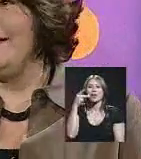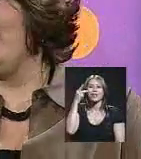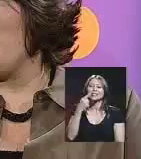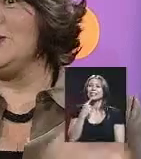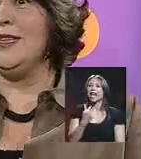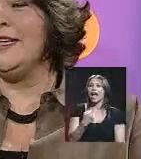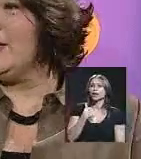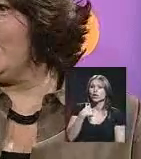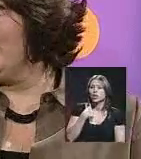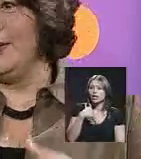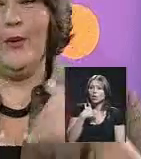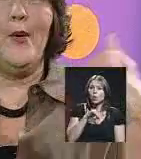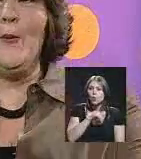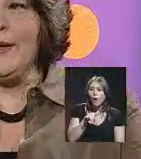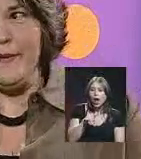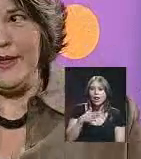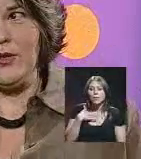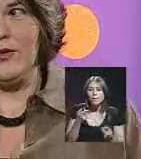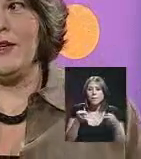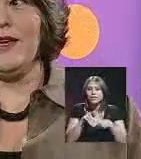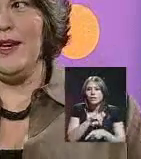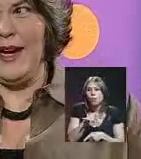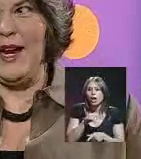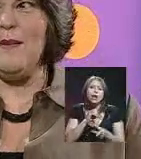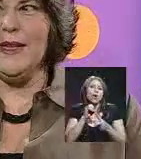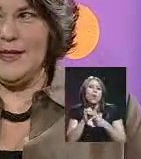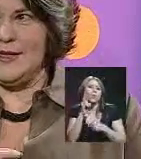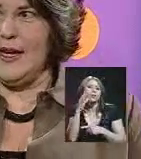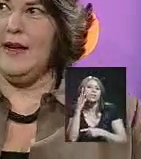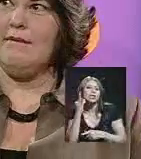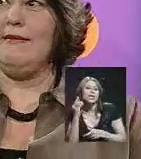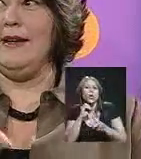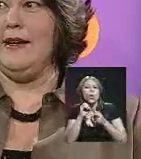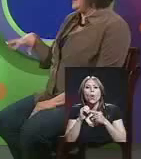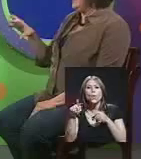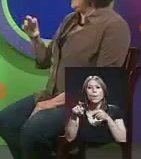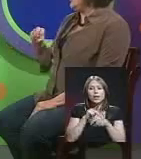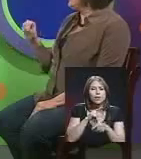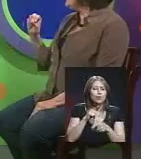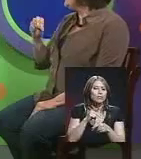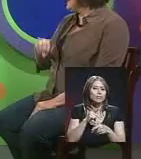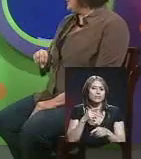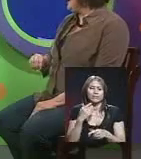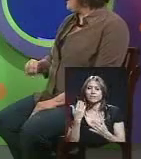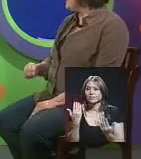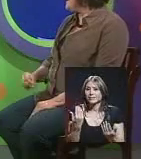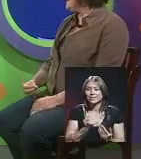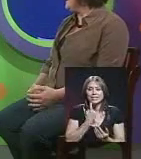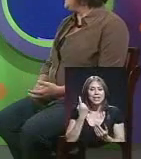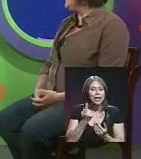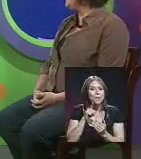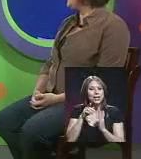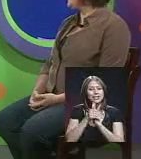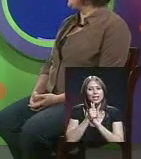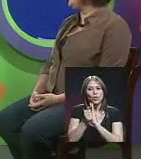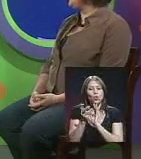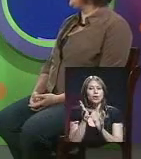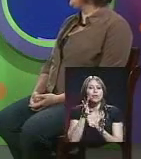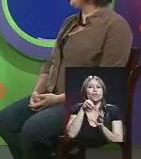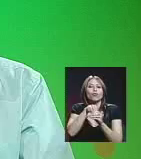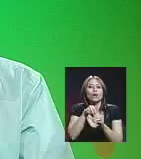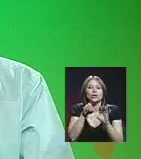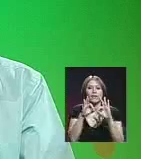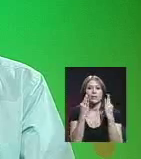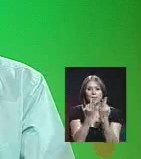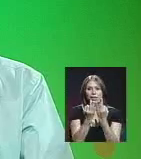¿verdad? O un tío, o un primito. Generalmente está el don dentro de la familia. Ahora, esto puede